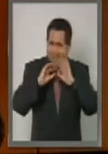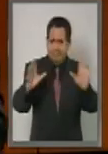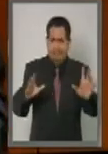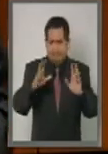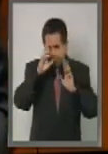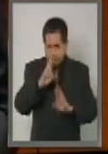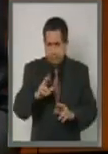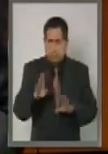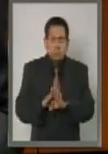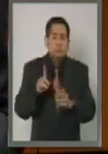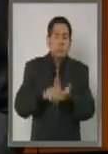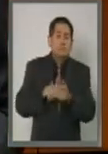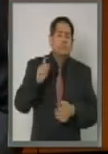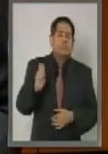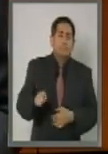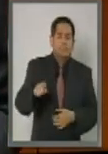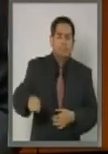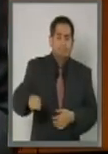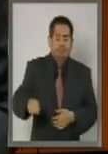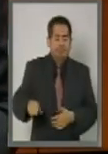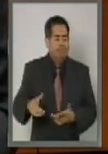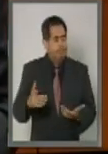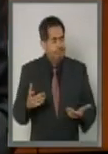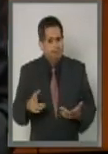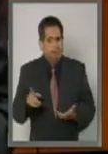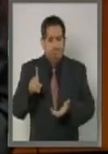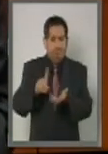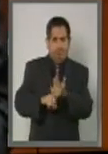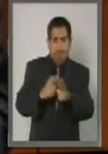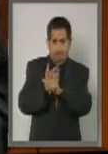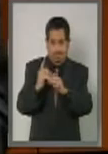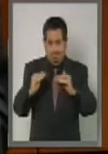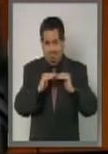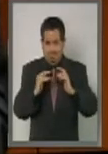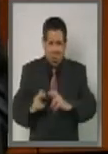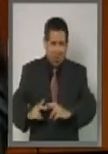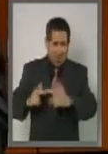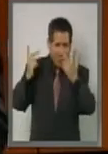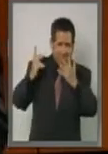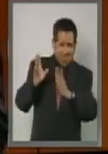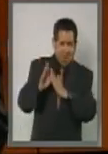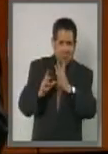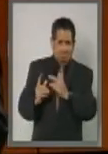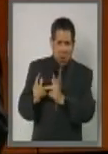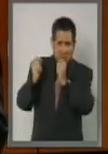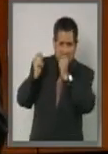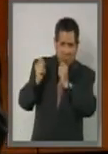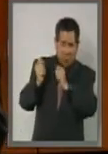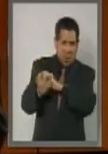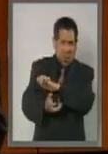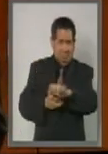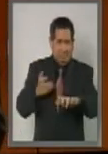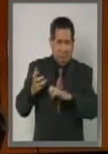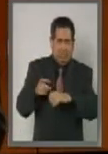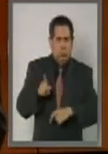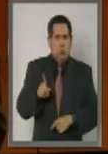a observar la ruptura del orden democrático y constitucional en ese país entrañable para